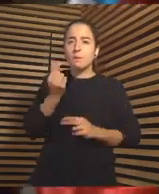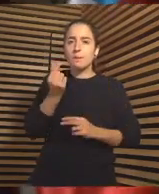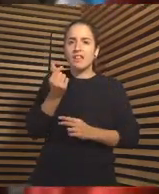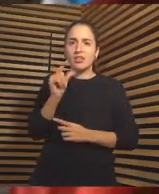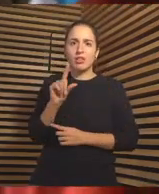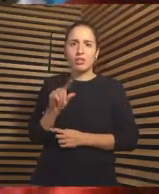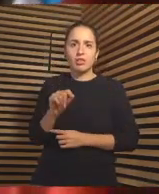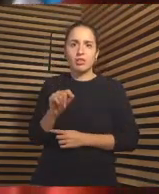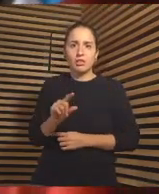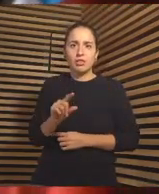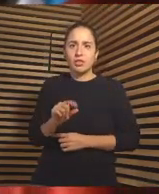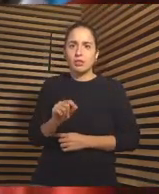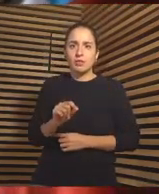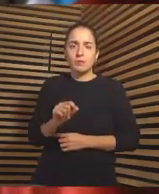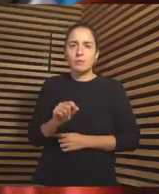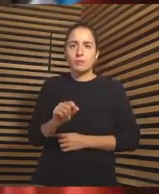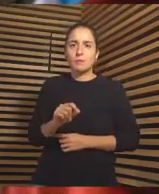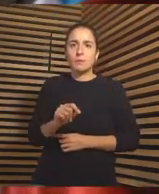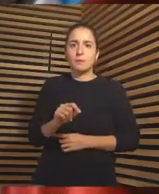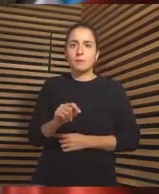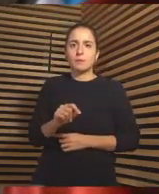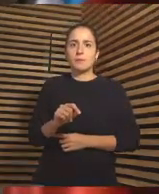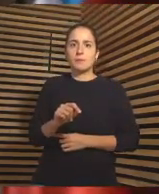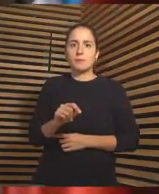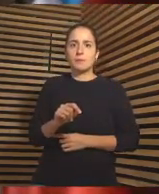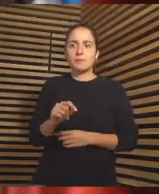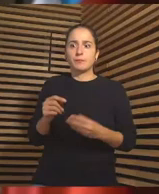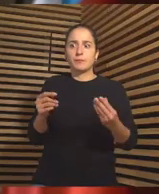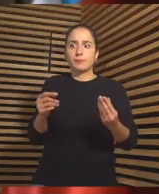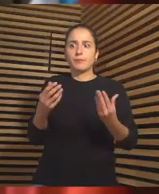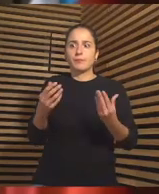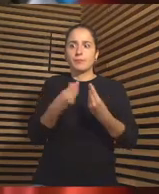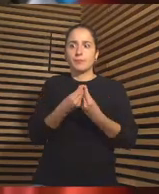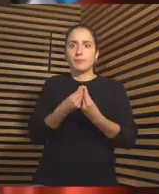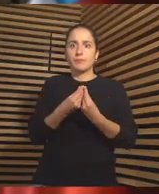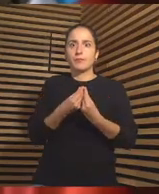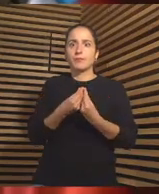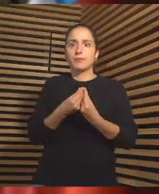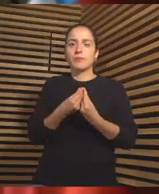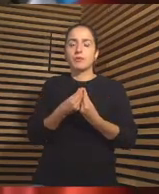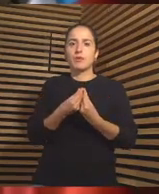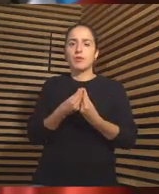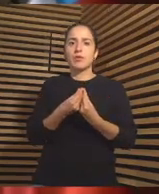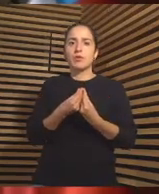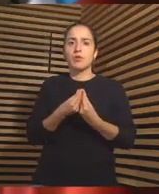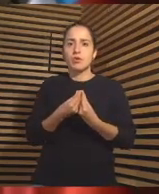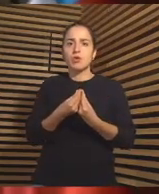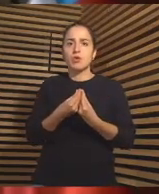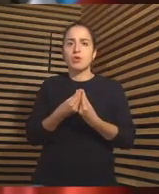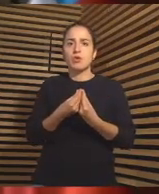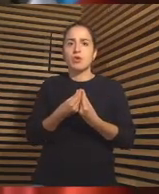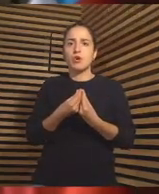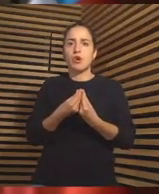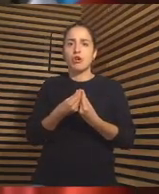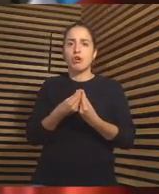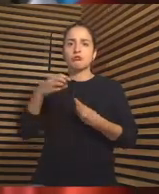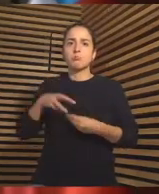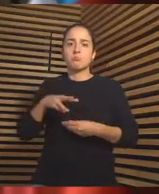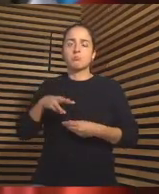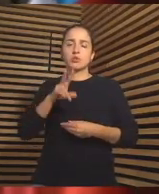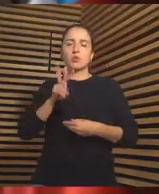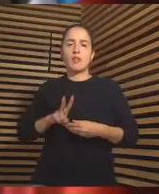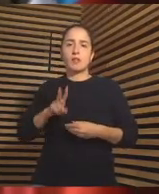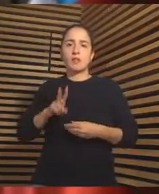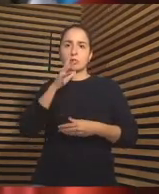muy bajo y sobre todo muy, muy por debajo del precio del metro de alquiler, ¿no?, en